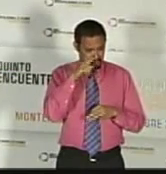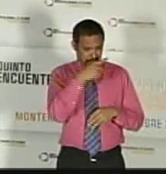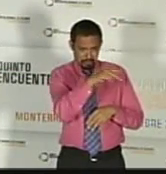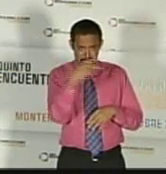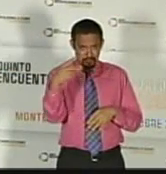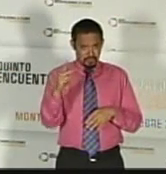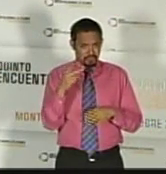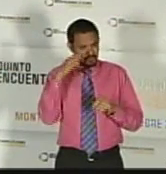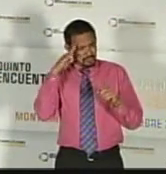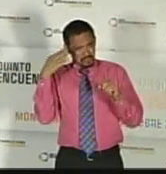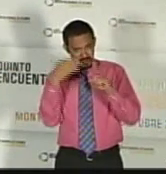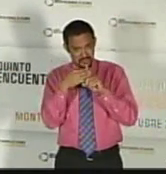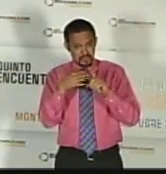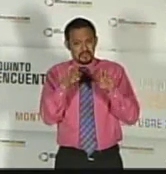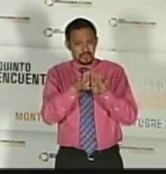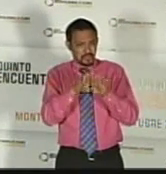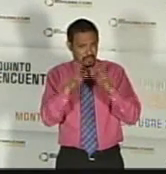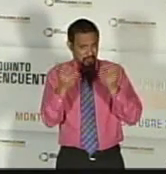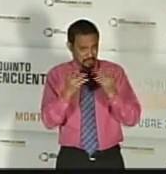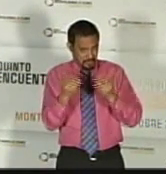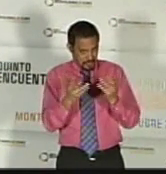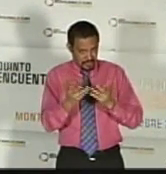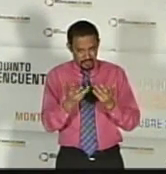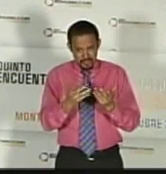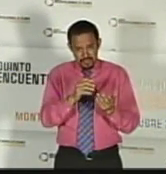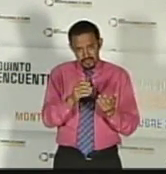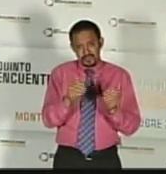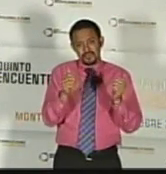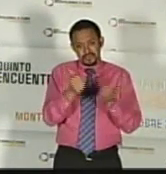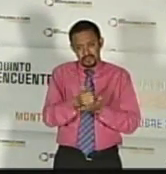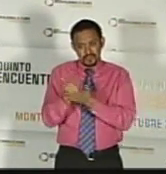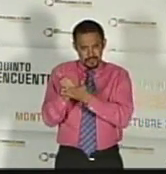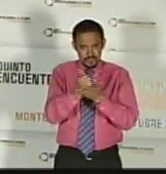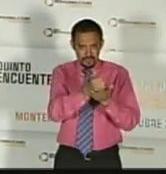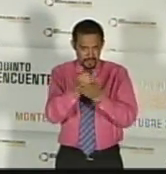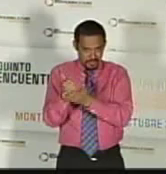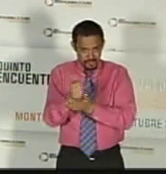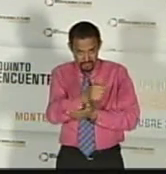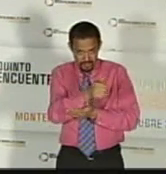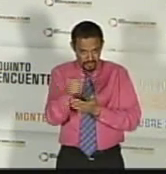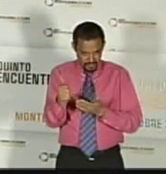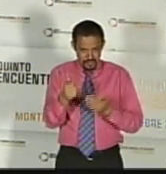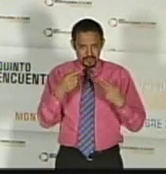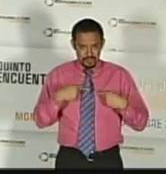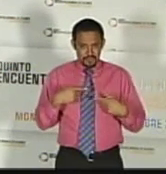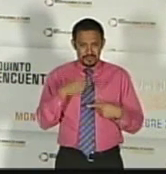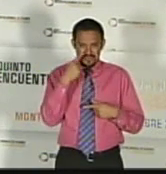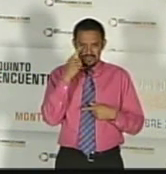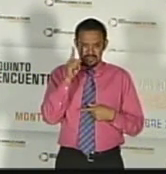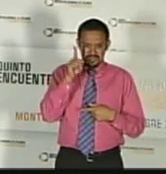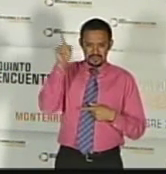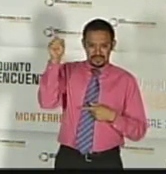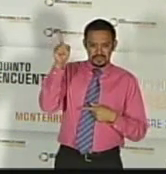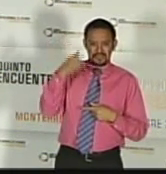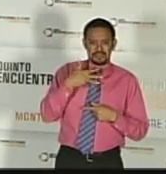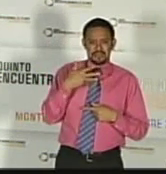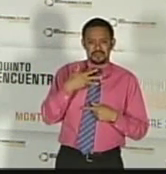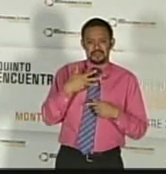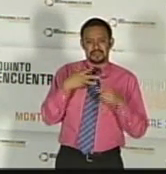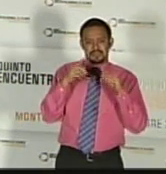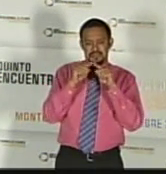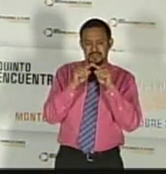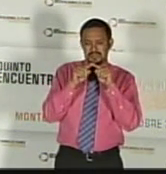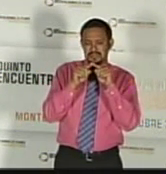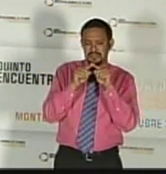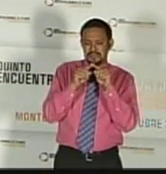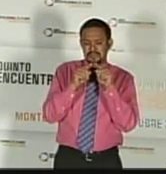cómo co-crear. Al ir ascendiendo por ahí hay una línea que dice proyectos globales que